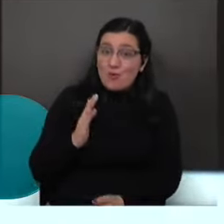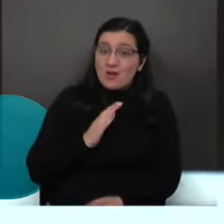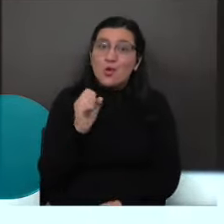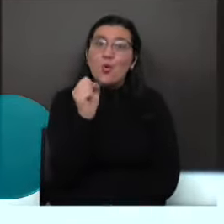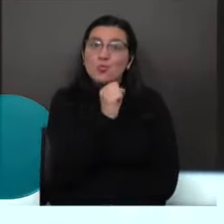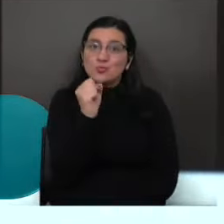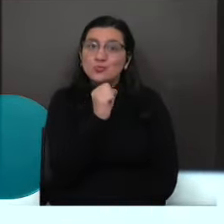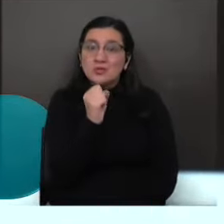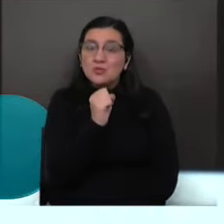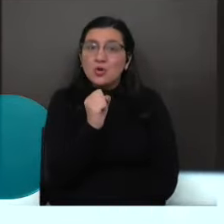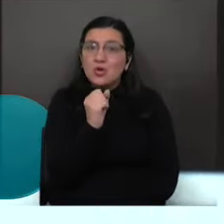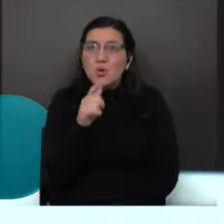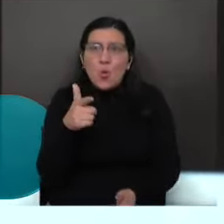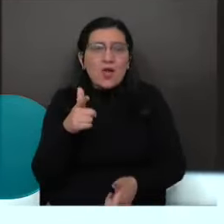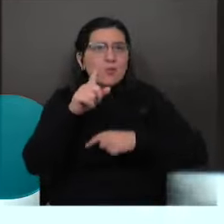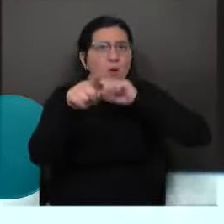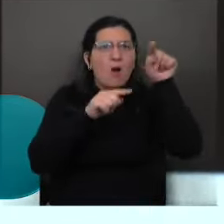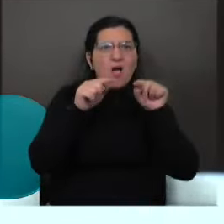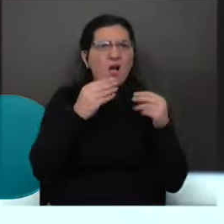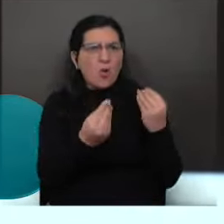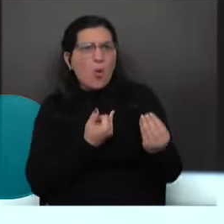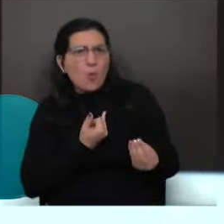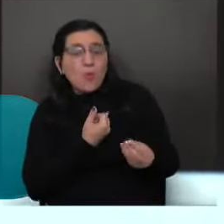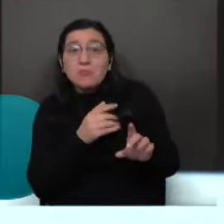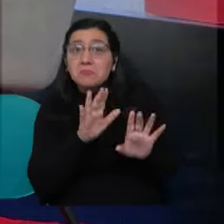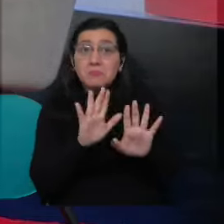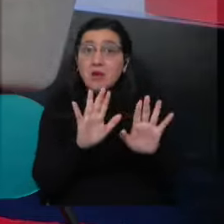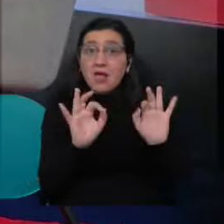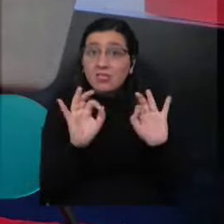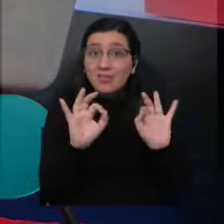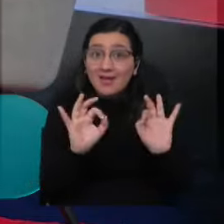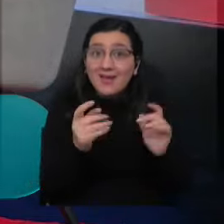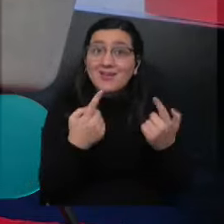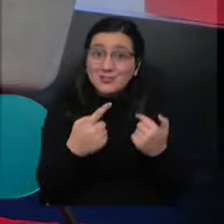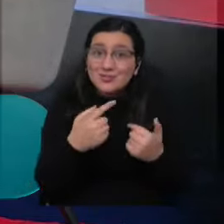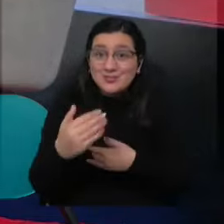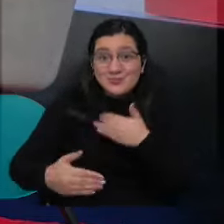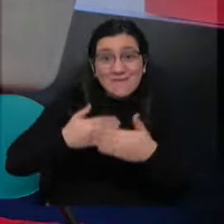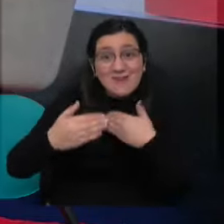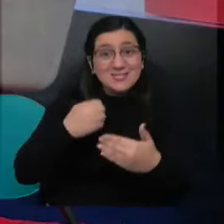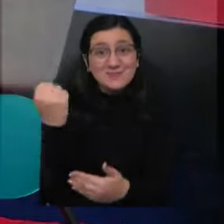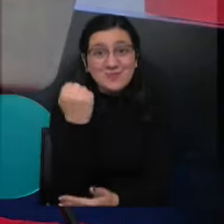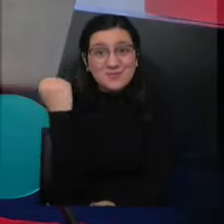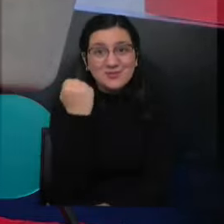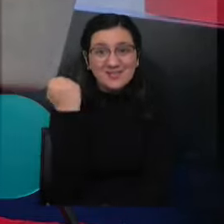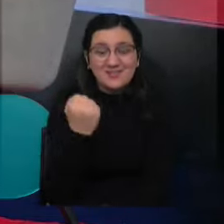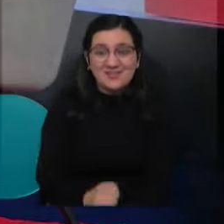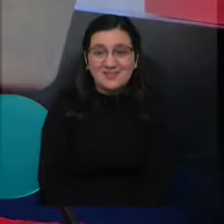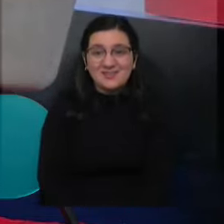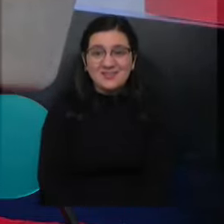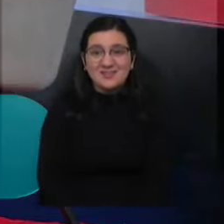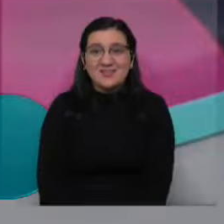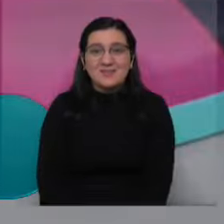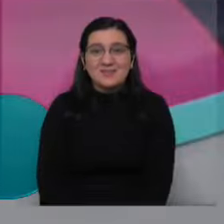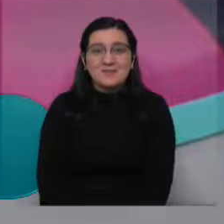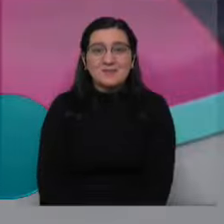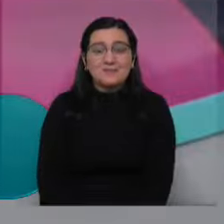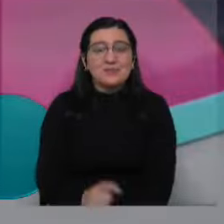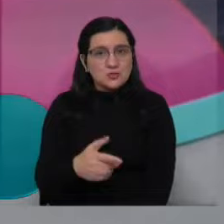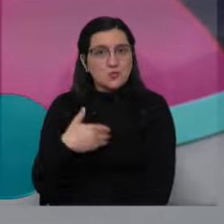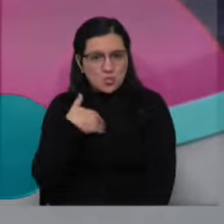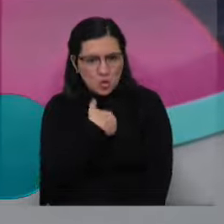ese es muy es es un terreno ganado muy importante no solo que no haya sino que haya un rol de poder no